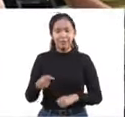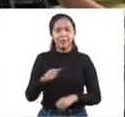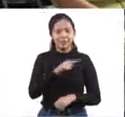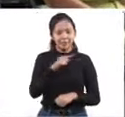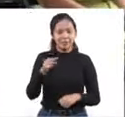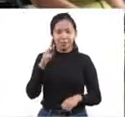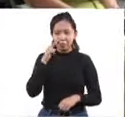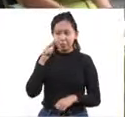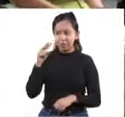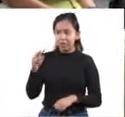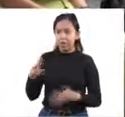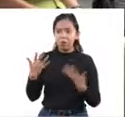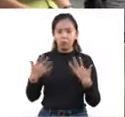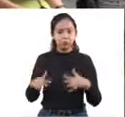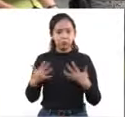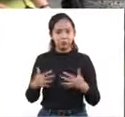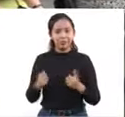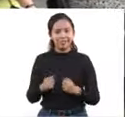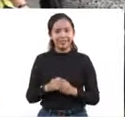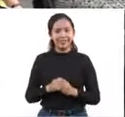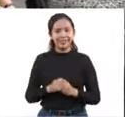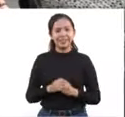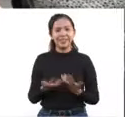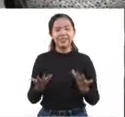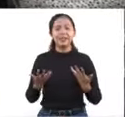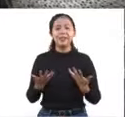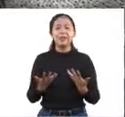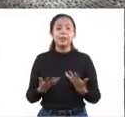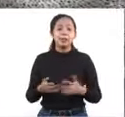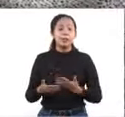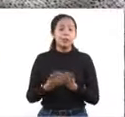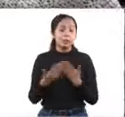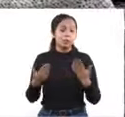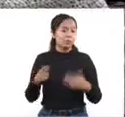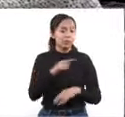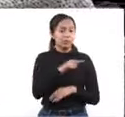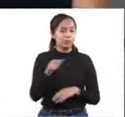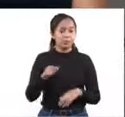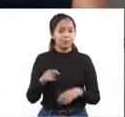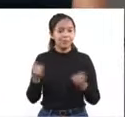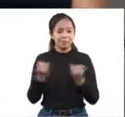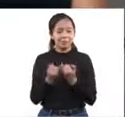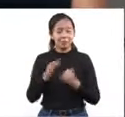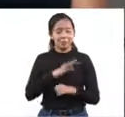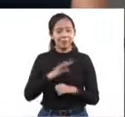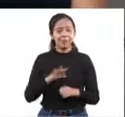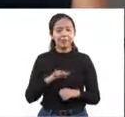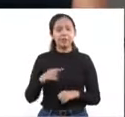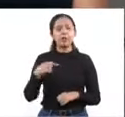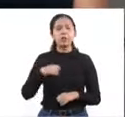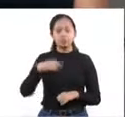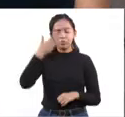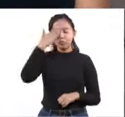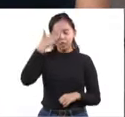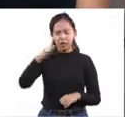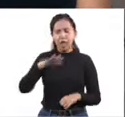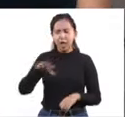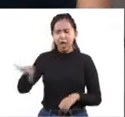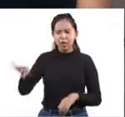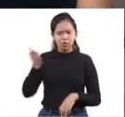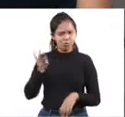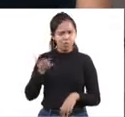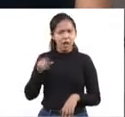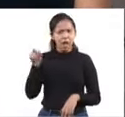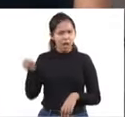verán. Y estas veces he comprendido que no tengo que escoger, que puedo ser de aquí y